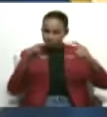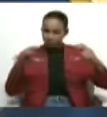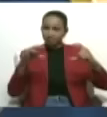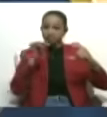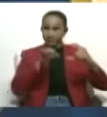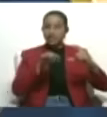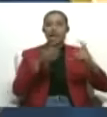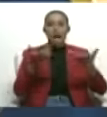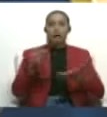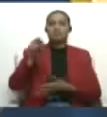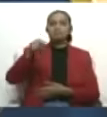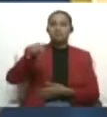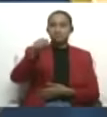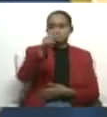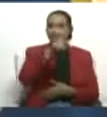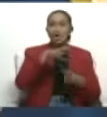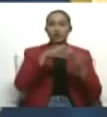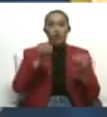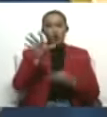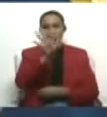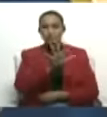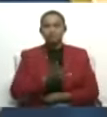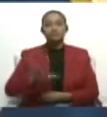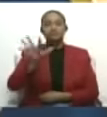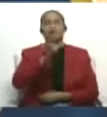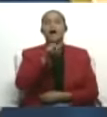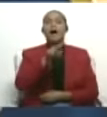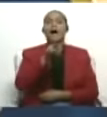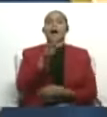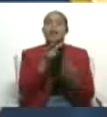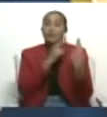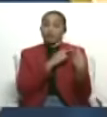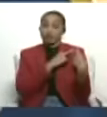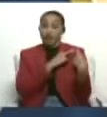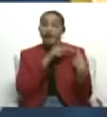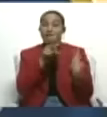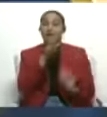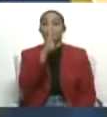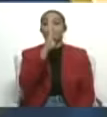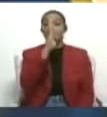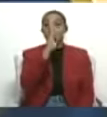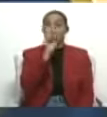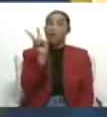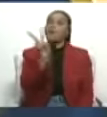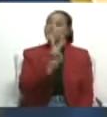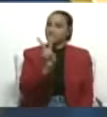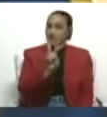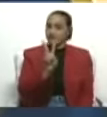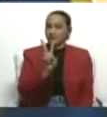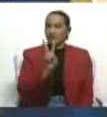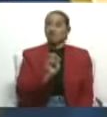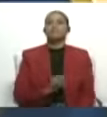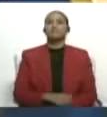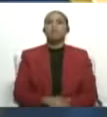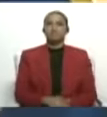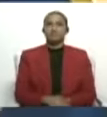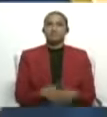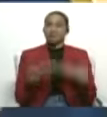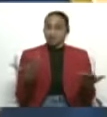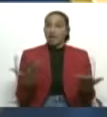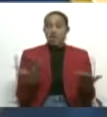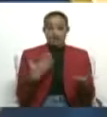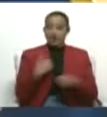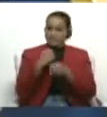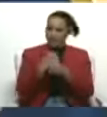casi en todo el territorio nacional a través del Banco de Venezuela y que en los próximos meses será ampliada a otros bancos. Así que esperamos más